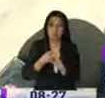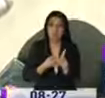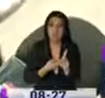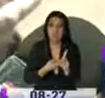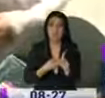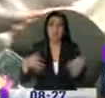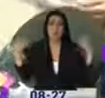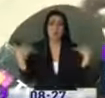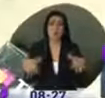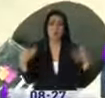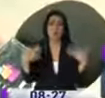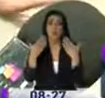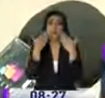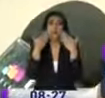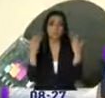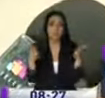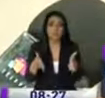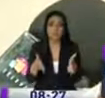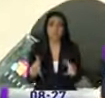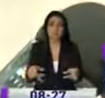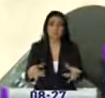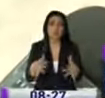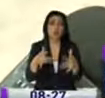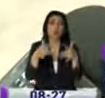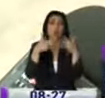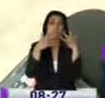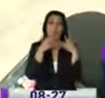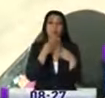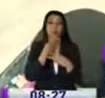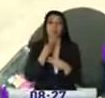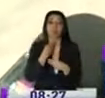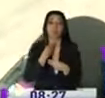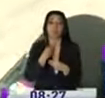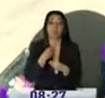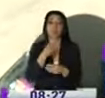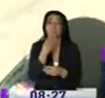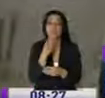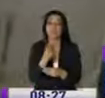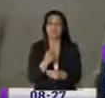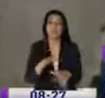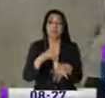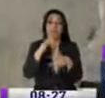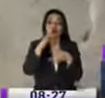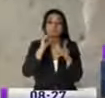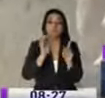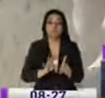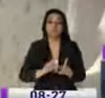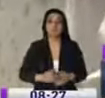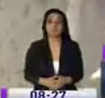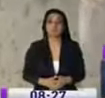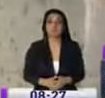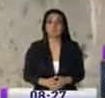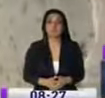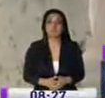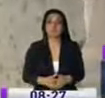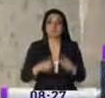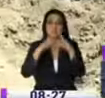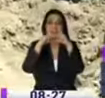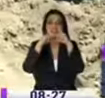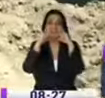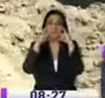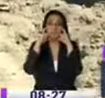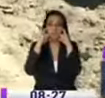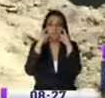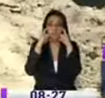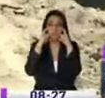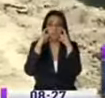es estar en esta calle. Comemos tierra, señor, comemos tierra. Han tenido que recurrir a usar mascarillas y